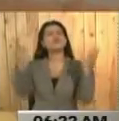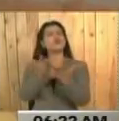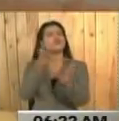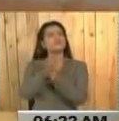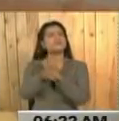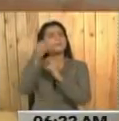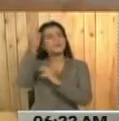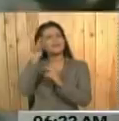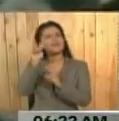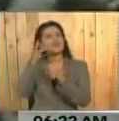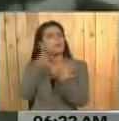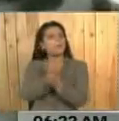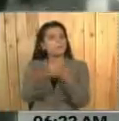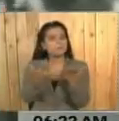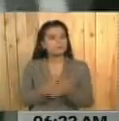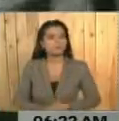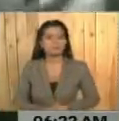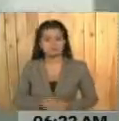Venezuela